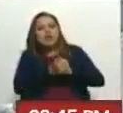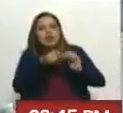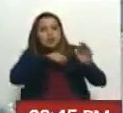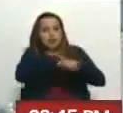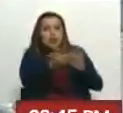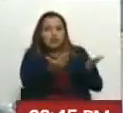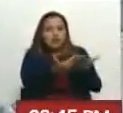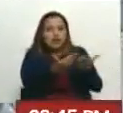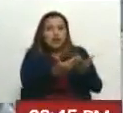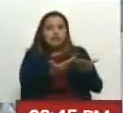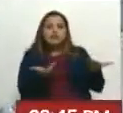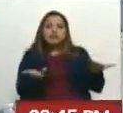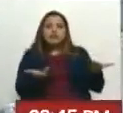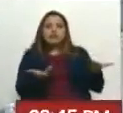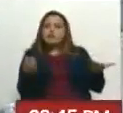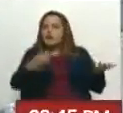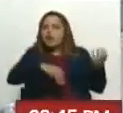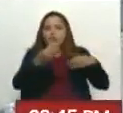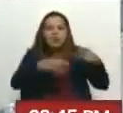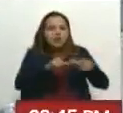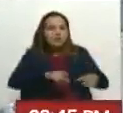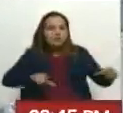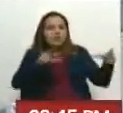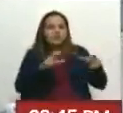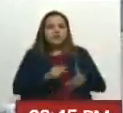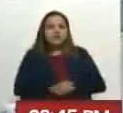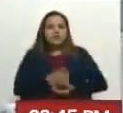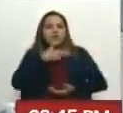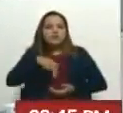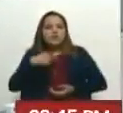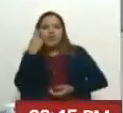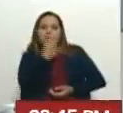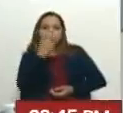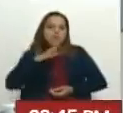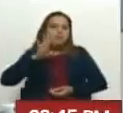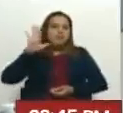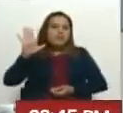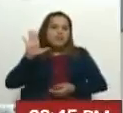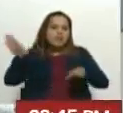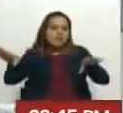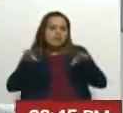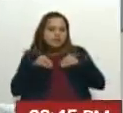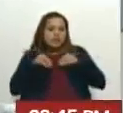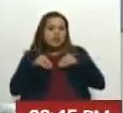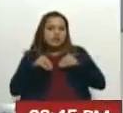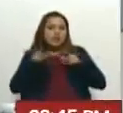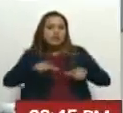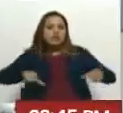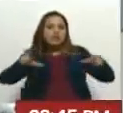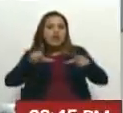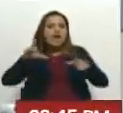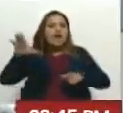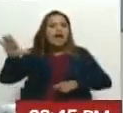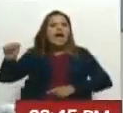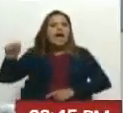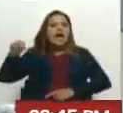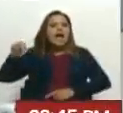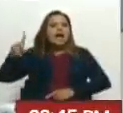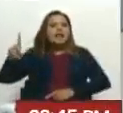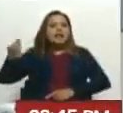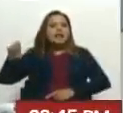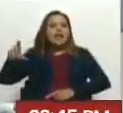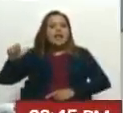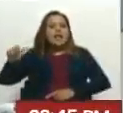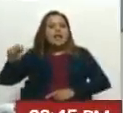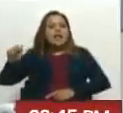gran amplitud. Y nos hemos hecho un compromiso de asumir en La Candelaria, por esta misma razón del Teatro La Candelaria,